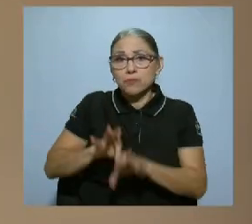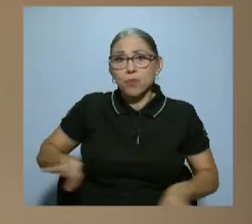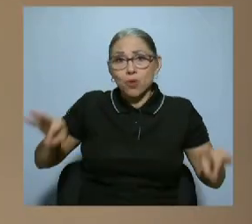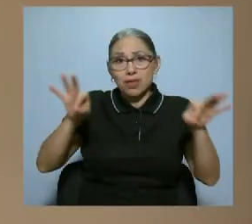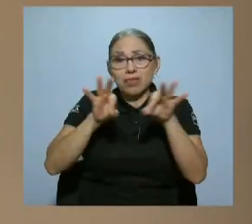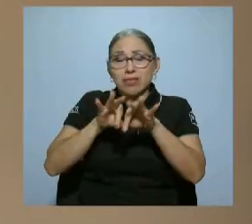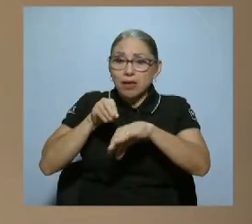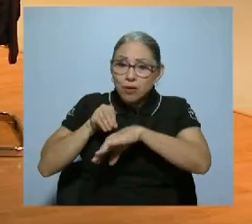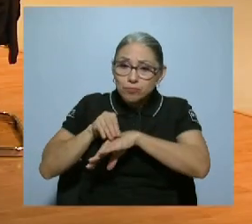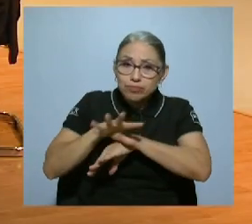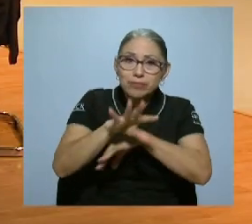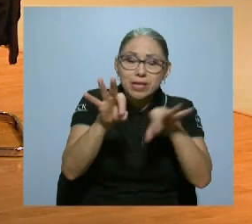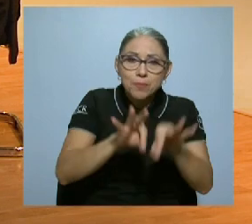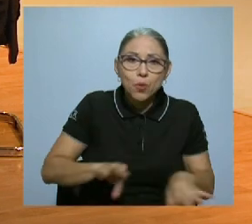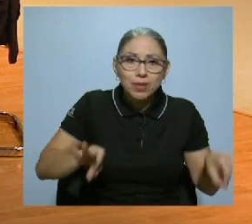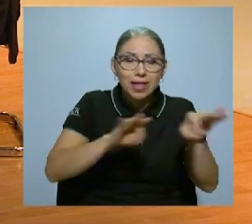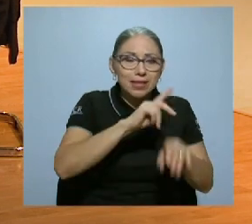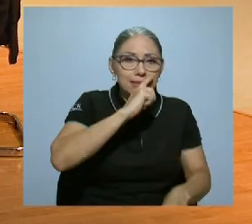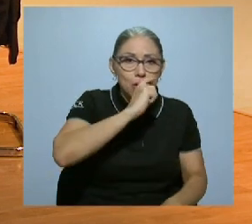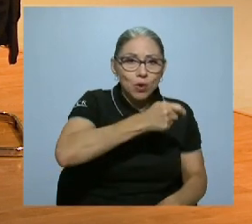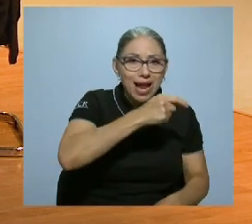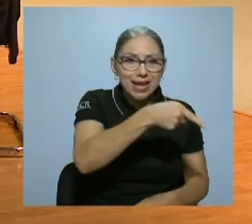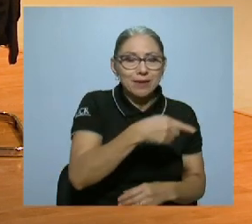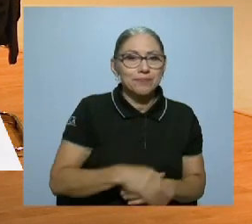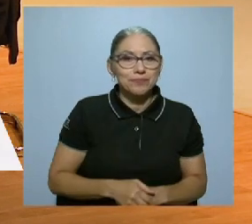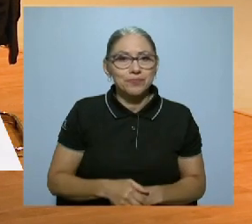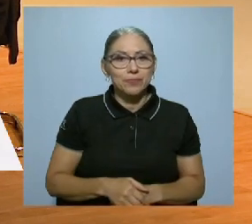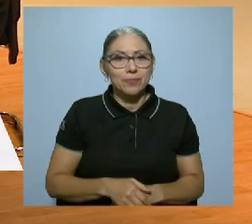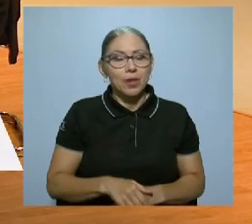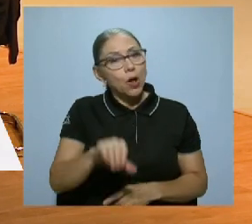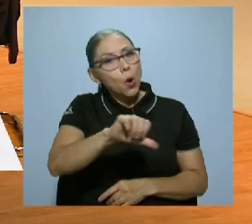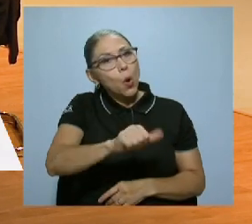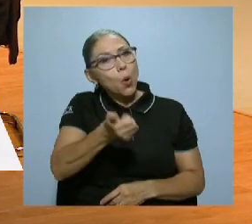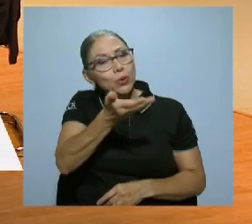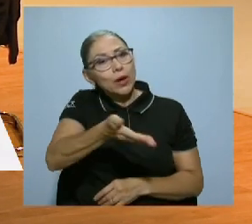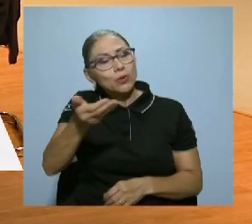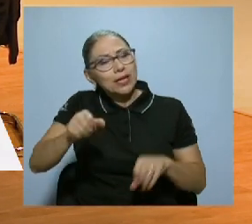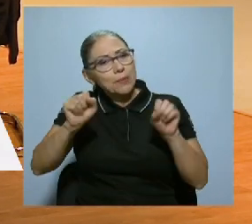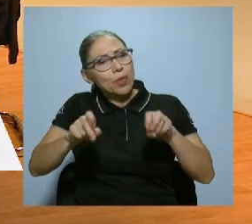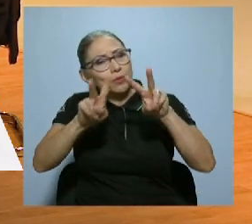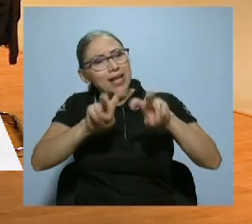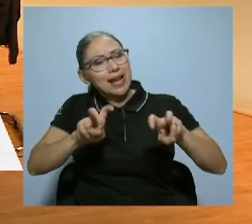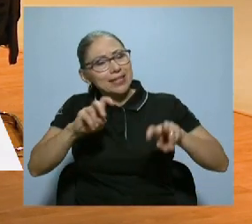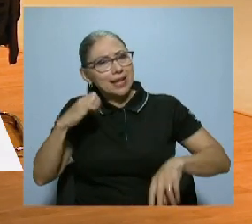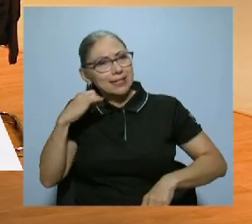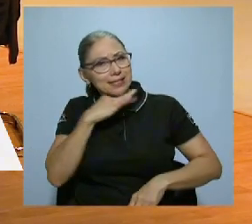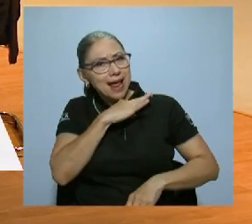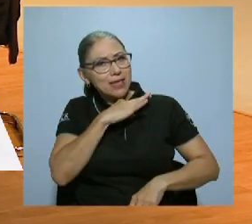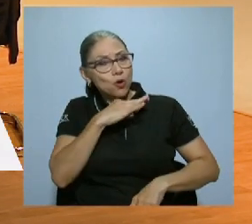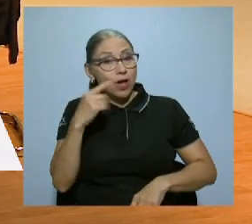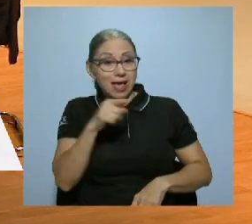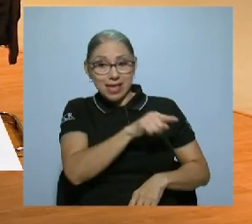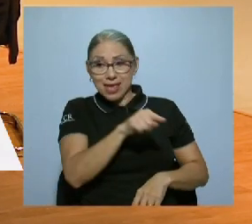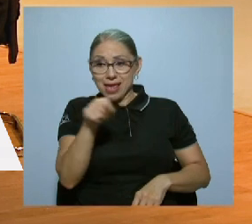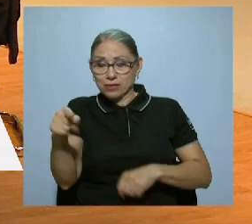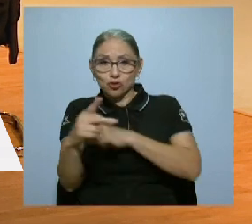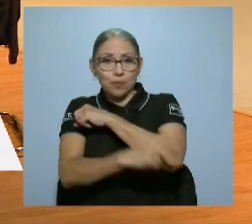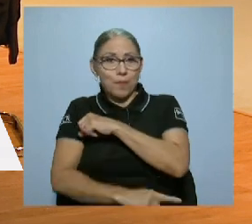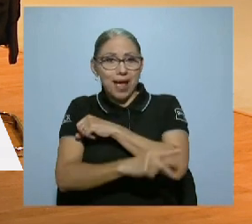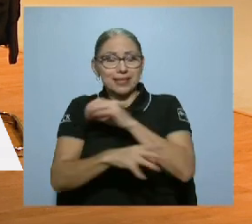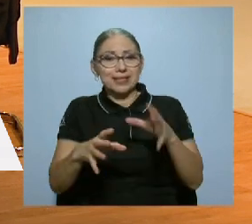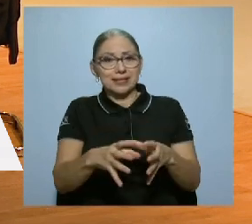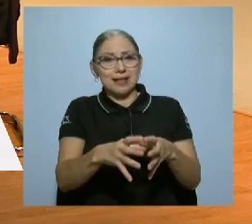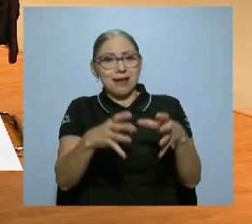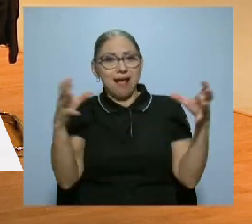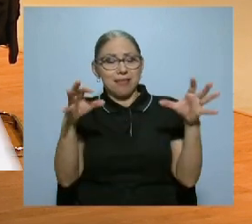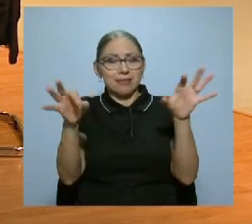importantes en Ucrania. El otro elemento que podemos analizar extraño es que, siendo países grandes e importantes